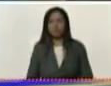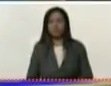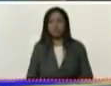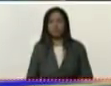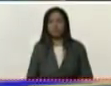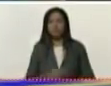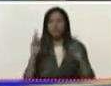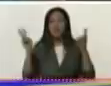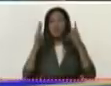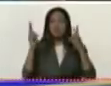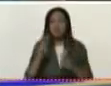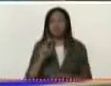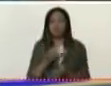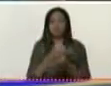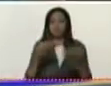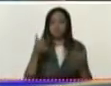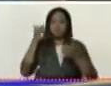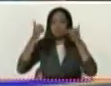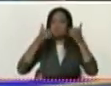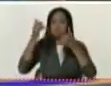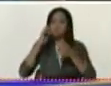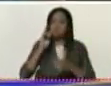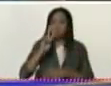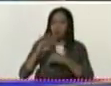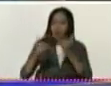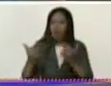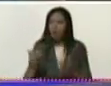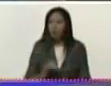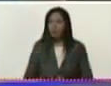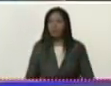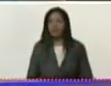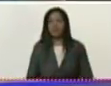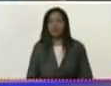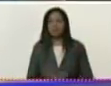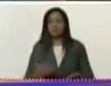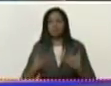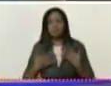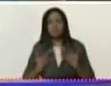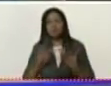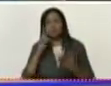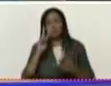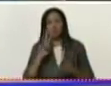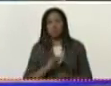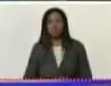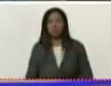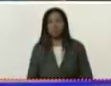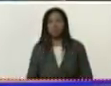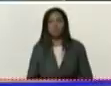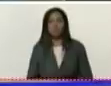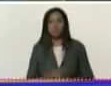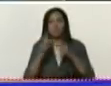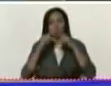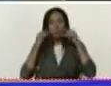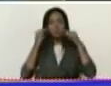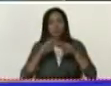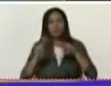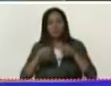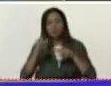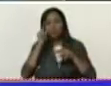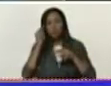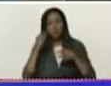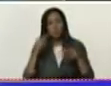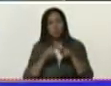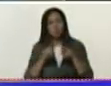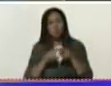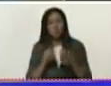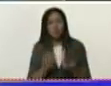¡Que viva! Tremenda rumba, pues. La alegría, la sonrisa de los niños y de las niñas,